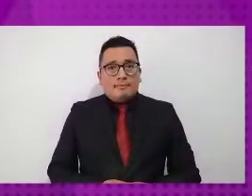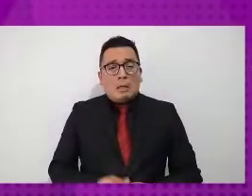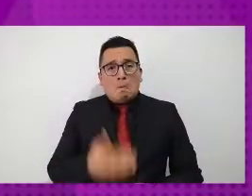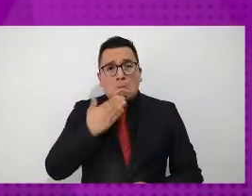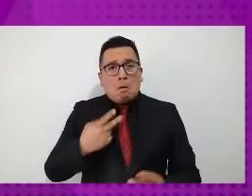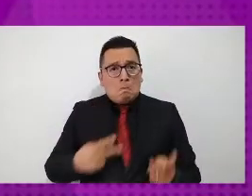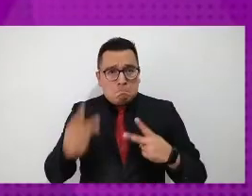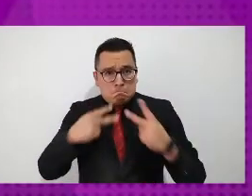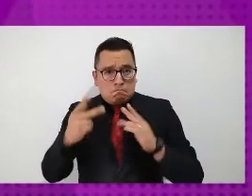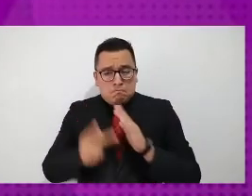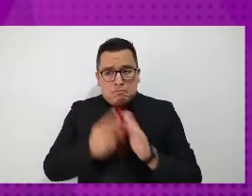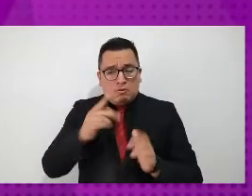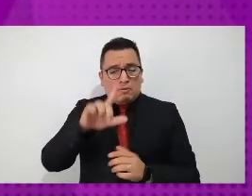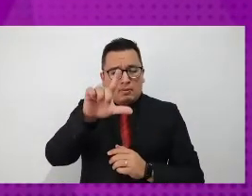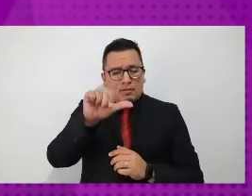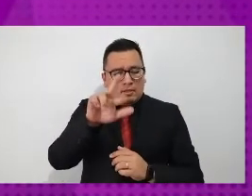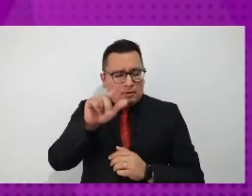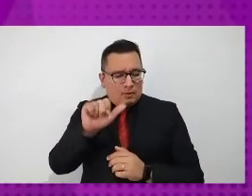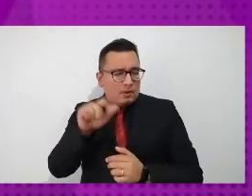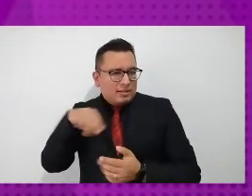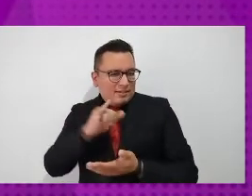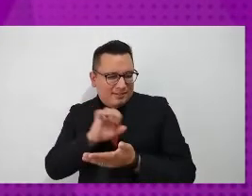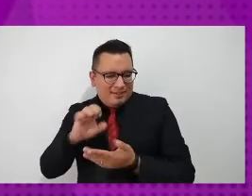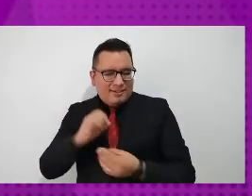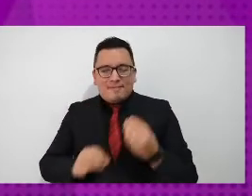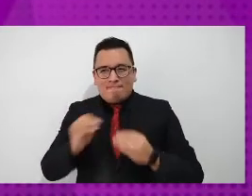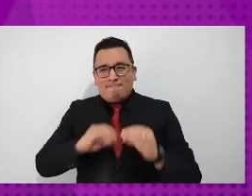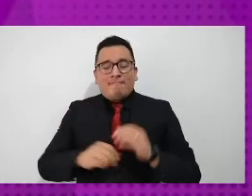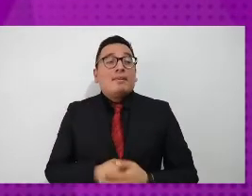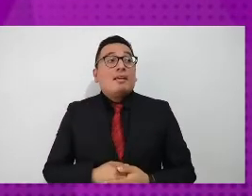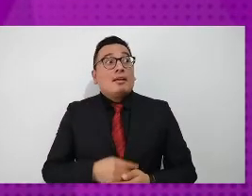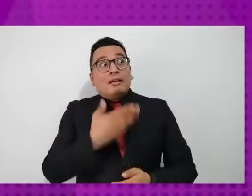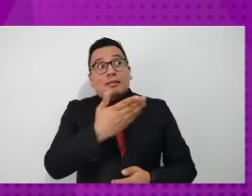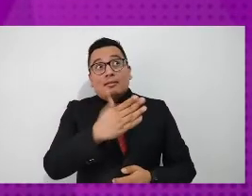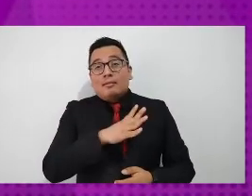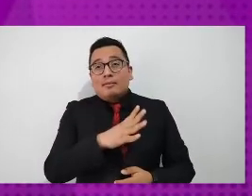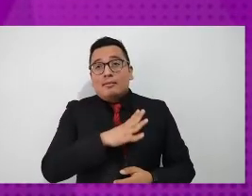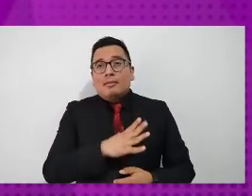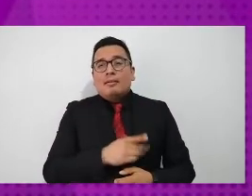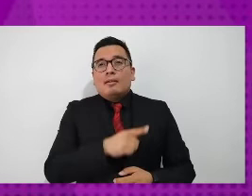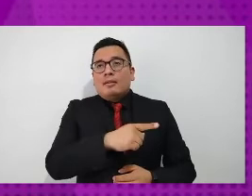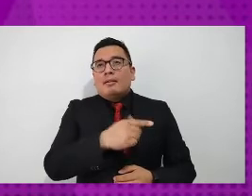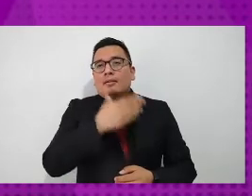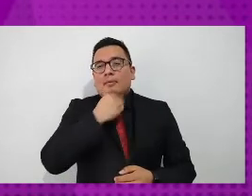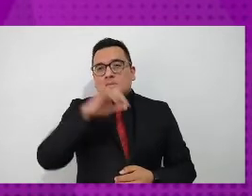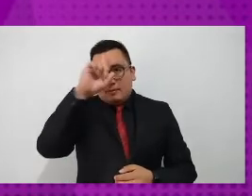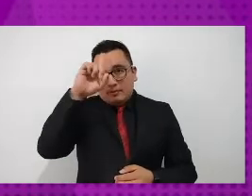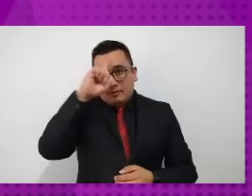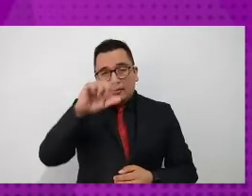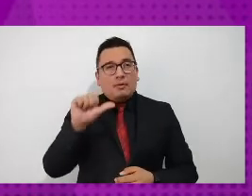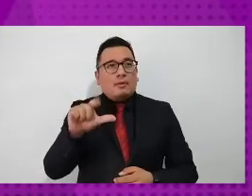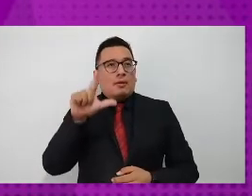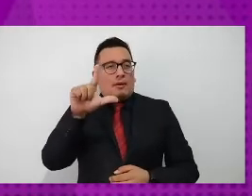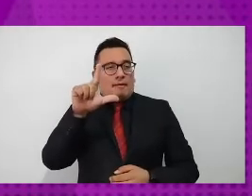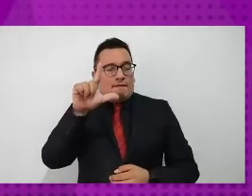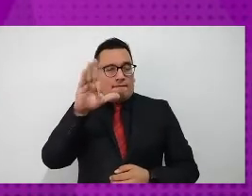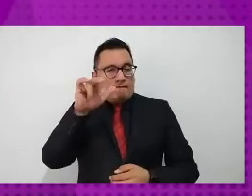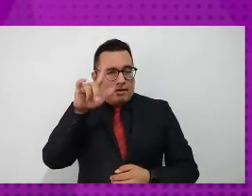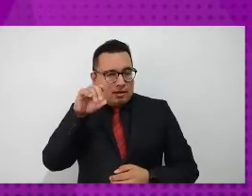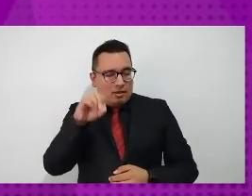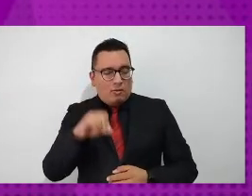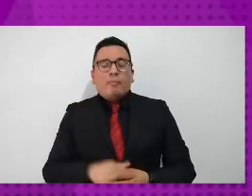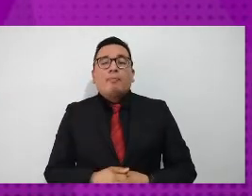regresamos al programa la urna del instituto electoral de coahuila con nuestro invitado el consejero electoral alfredo alcalá